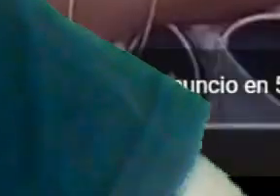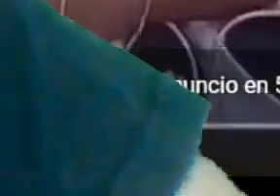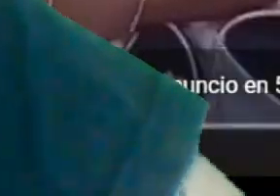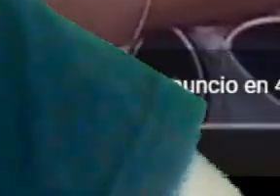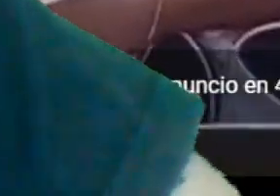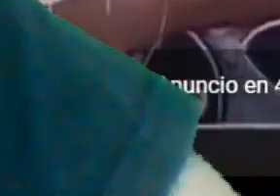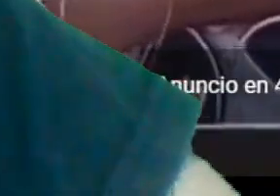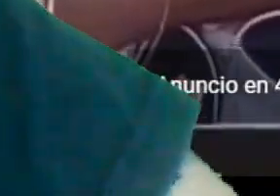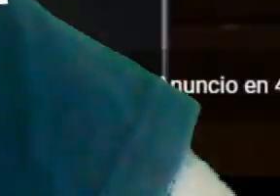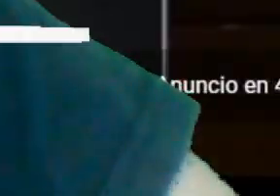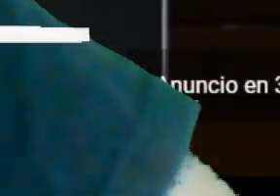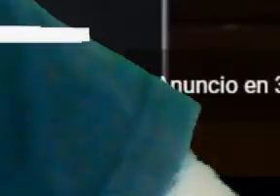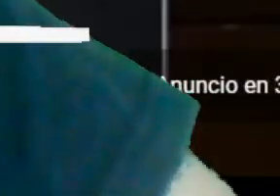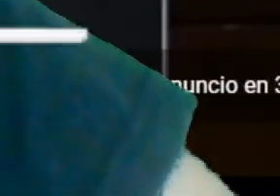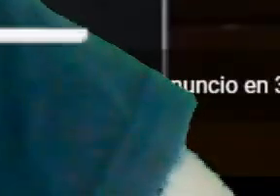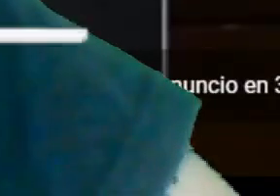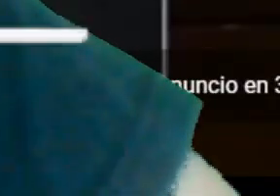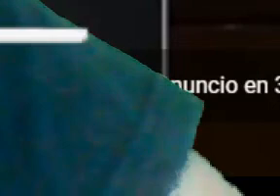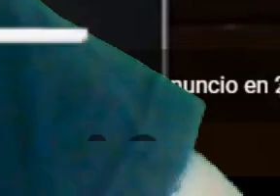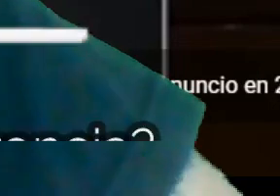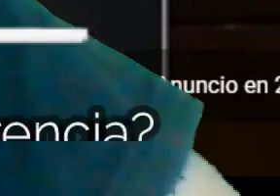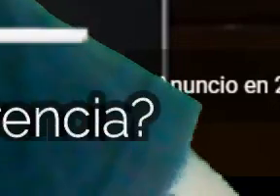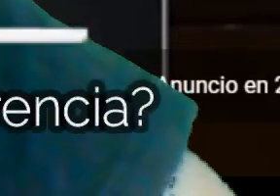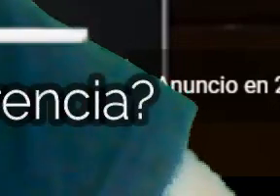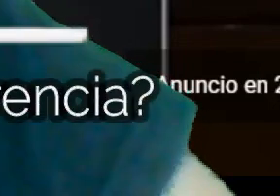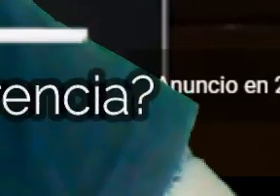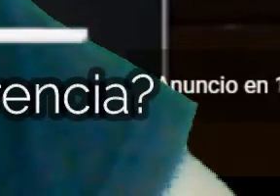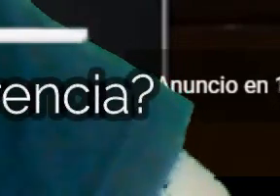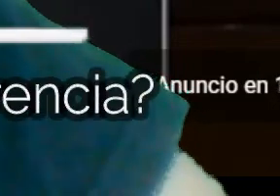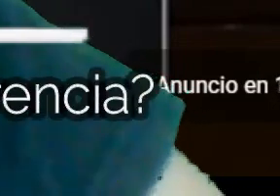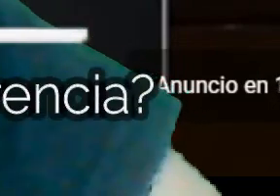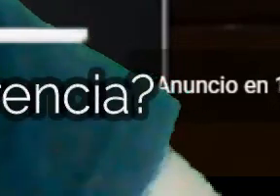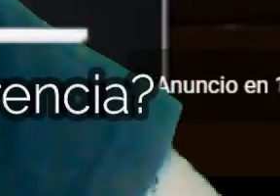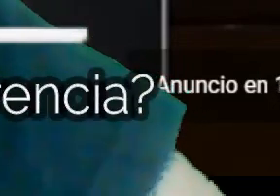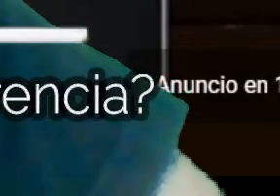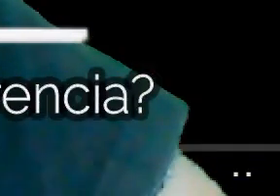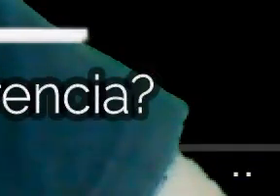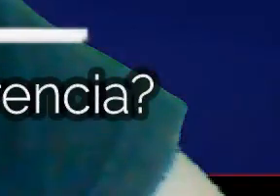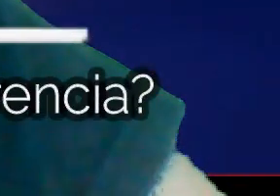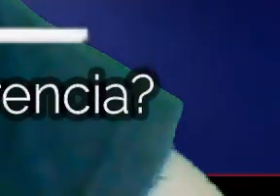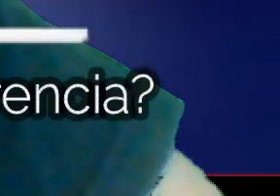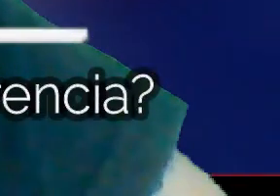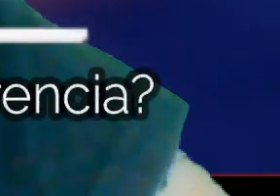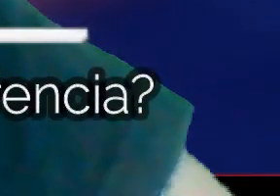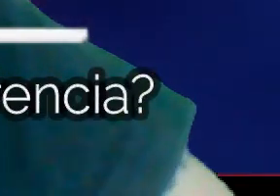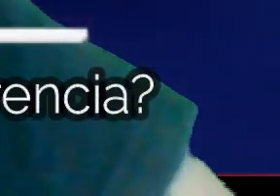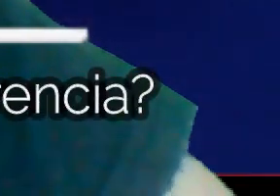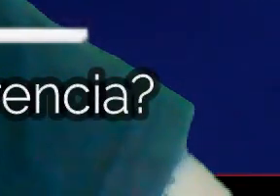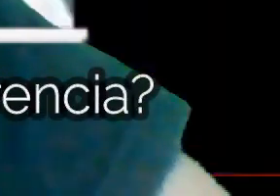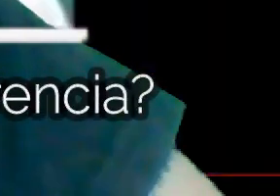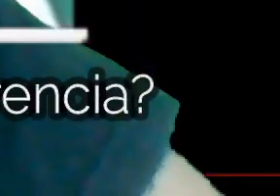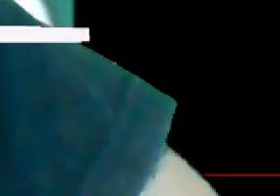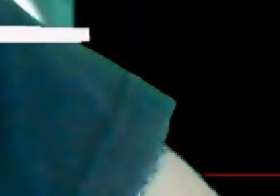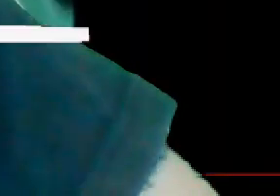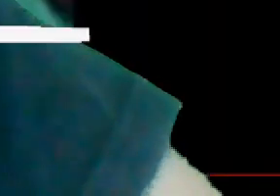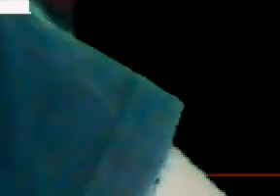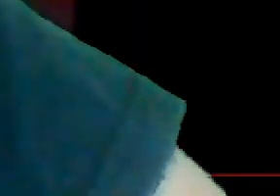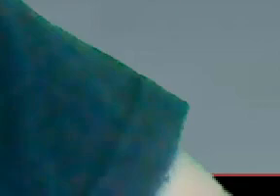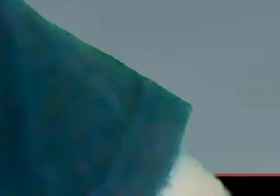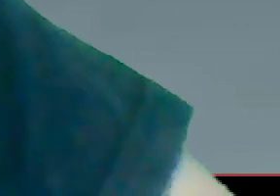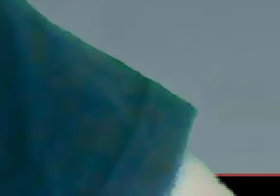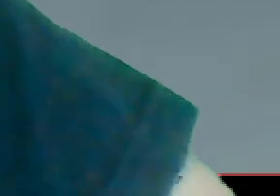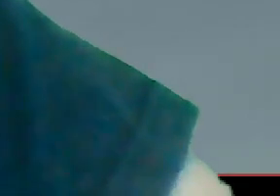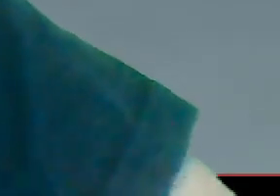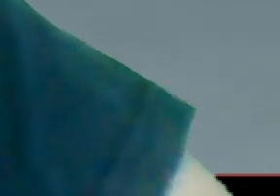Varias declaraciones, no sé con qué objeto. El otro día estaba escuchando la